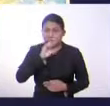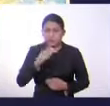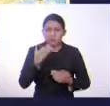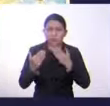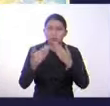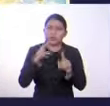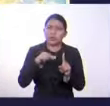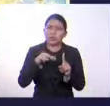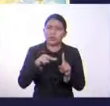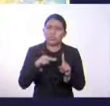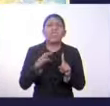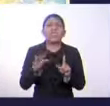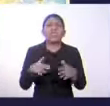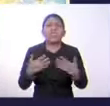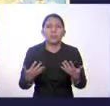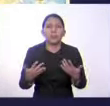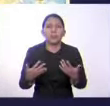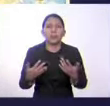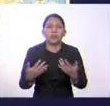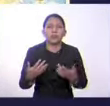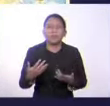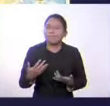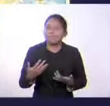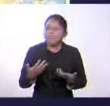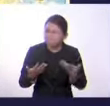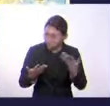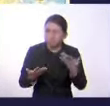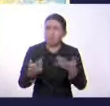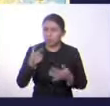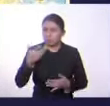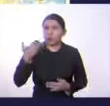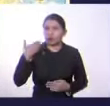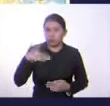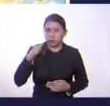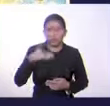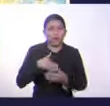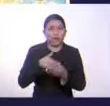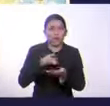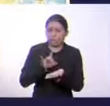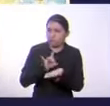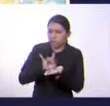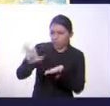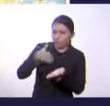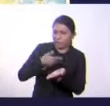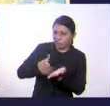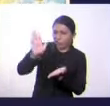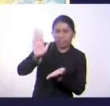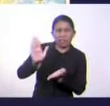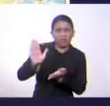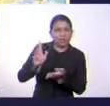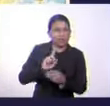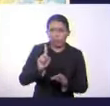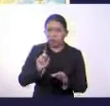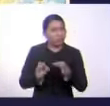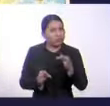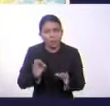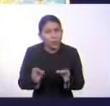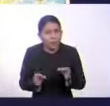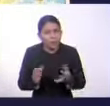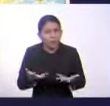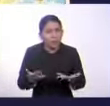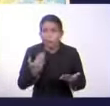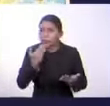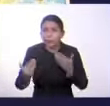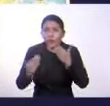descrito, podemos decir que es un típico caso de despido injustificado. Así es. Es decir, es una